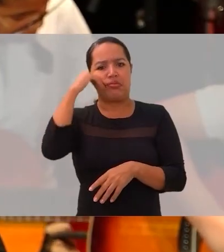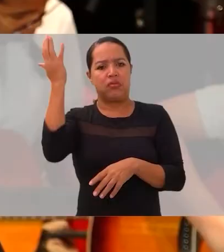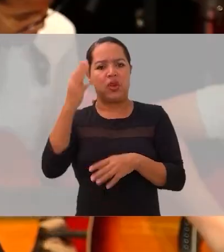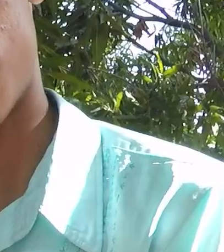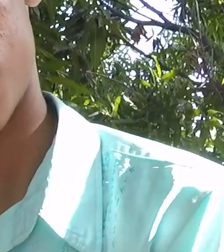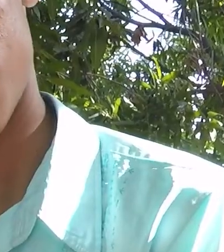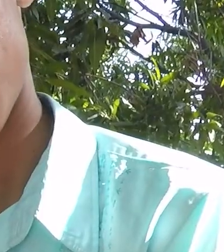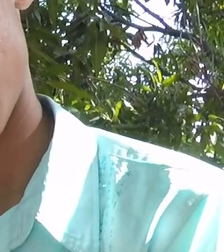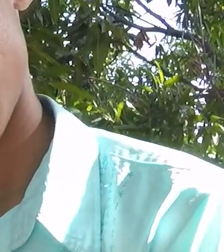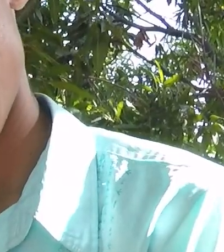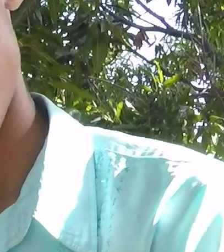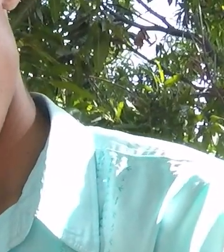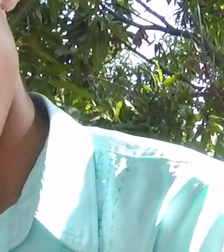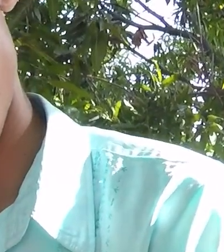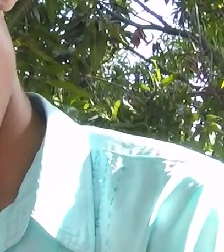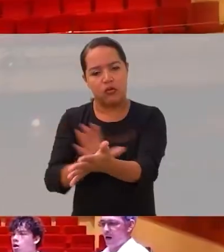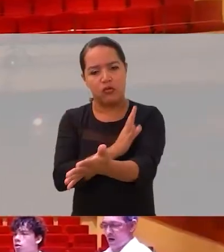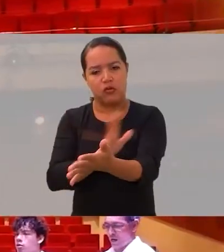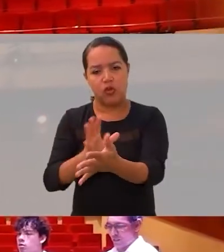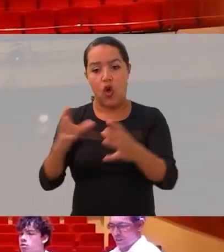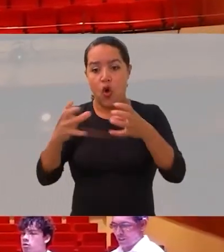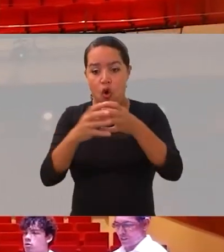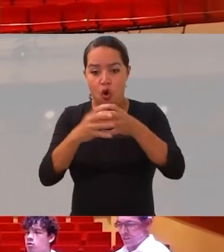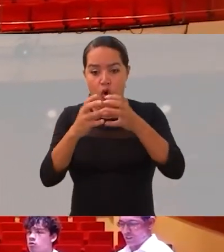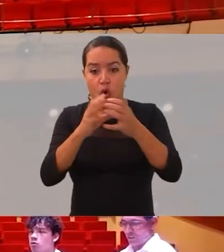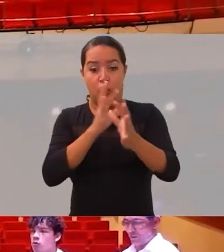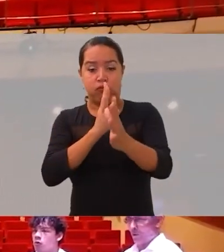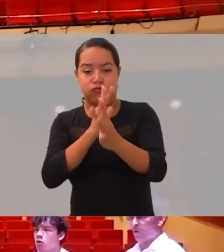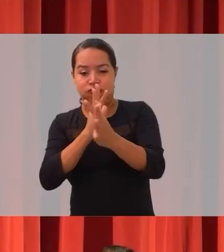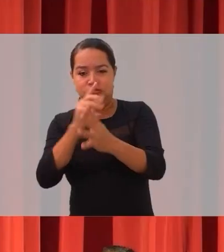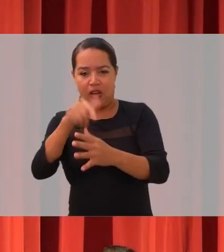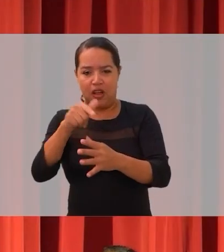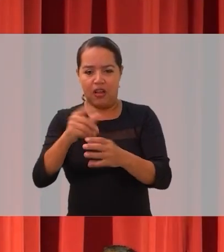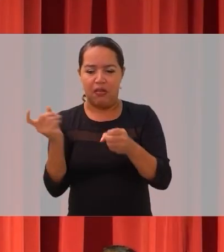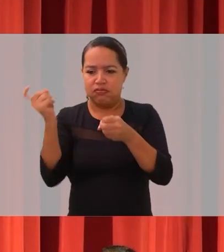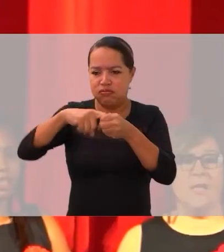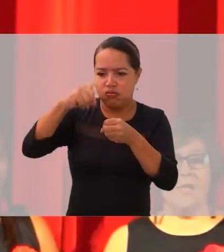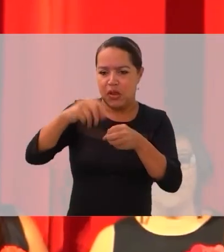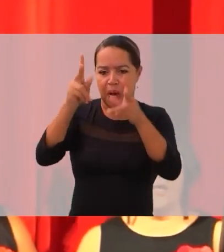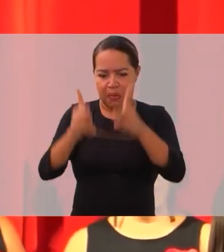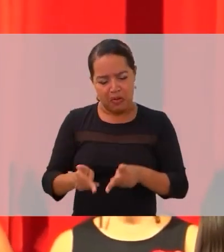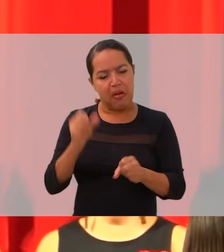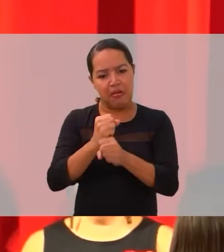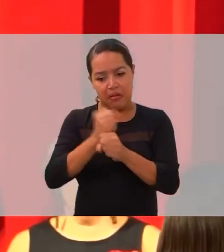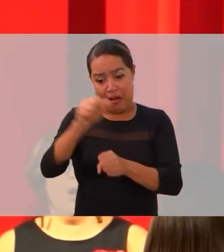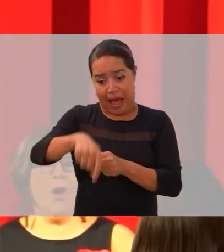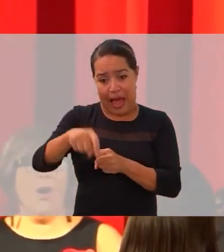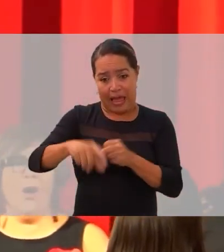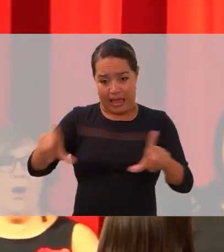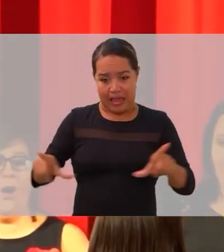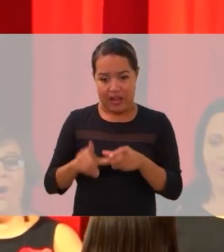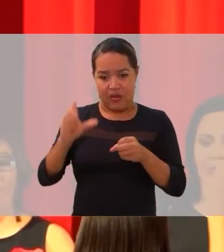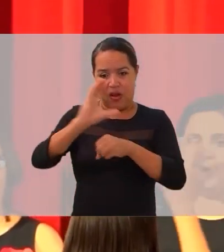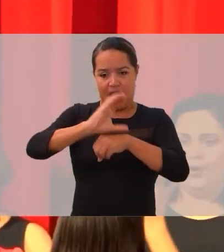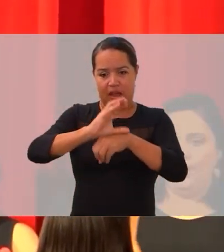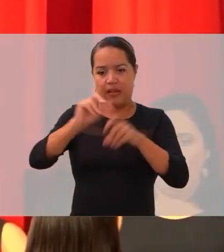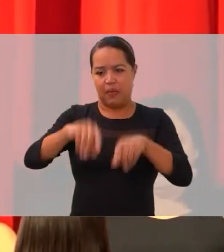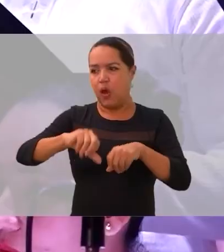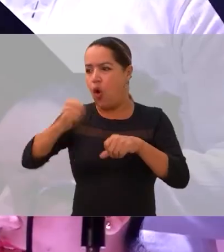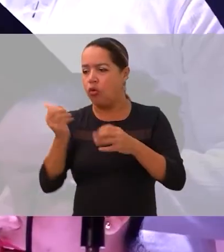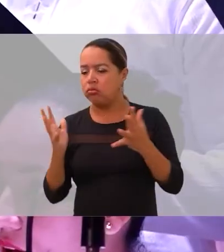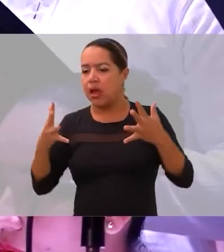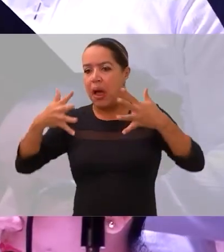a través de cursos musicales. La Coral Polifónica Caja Mag está integrada por trabajadores de Caja Mag y de empresas